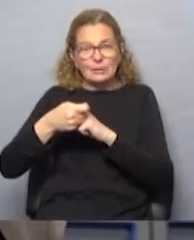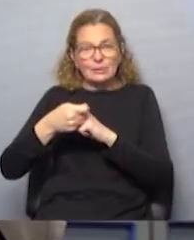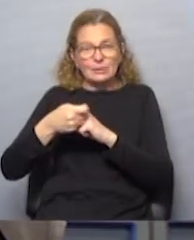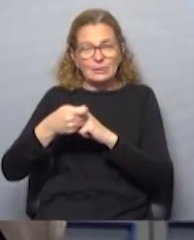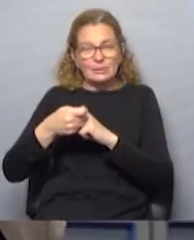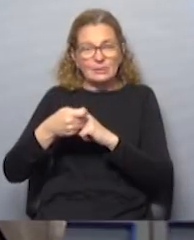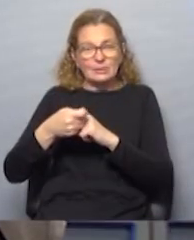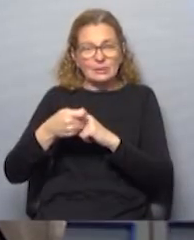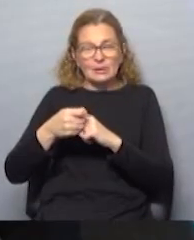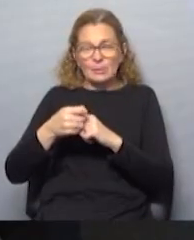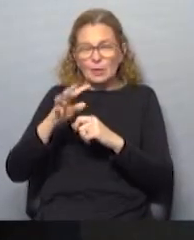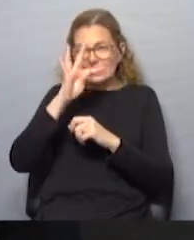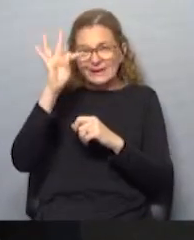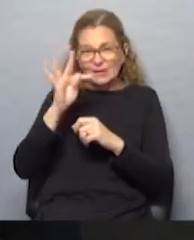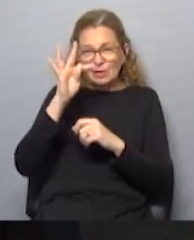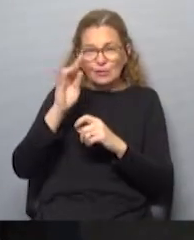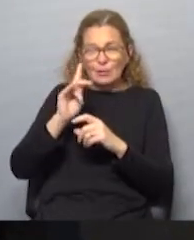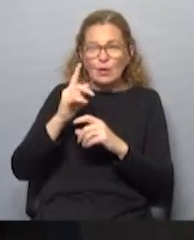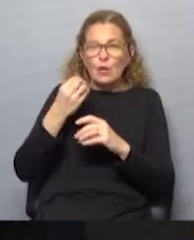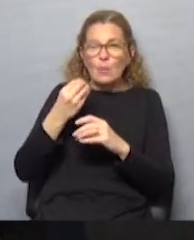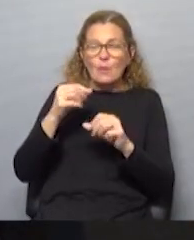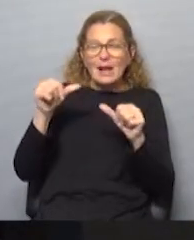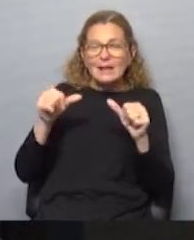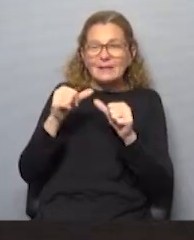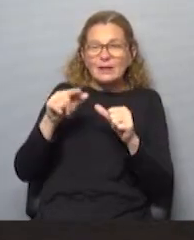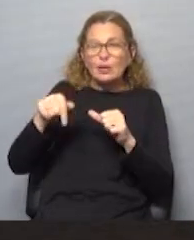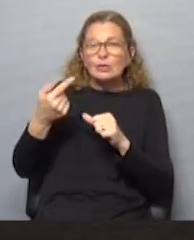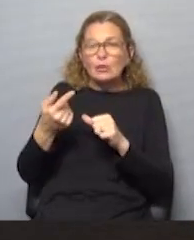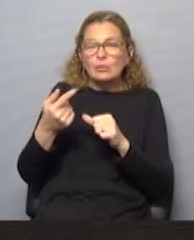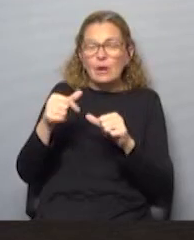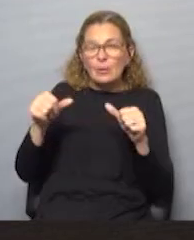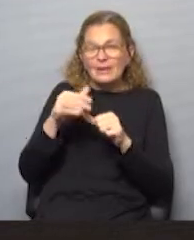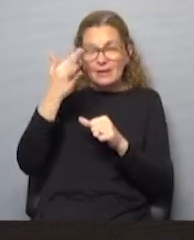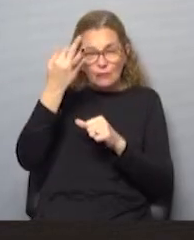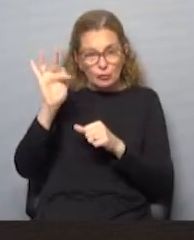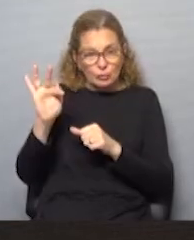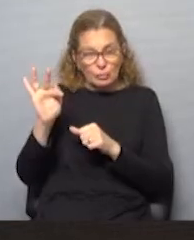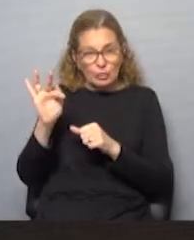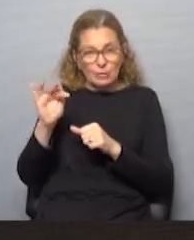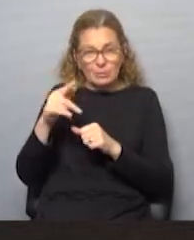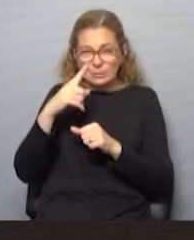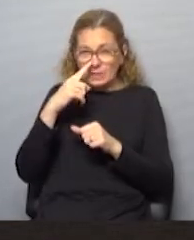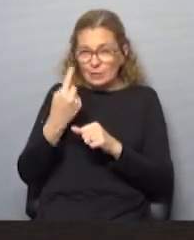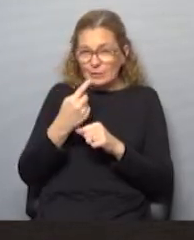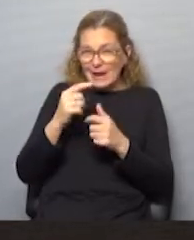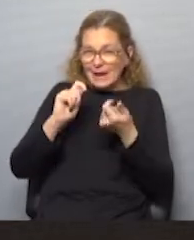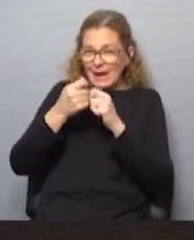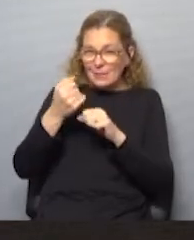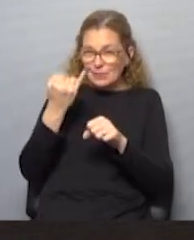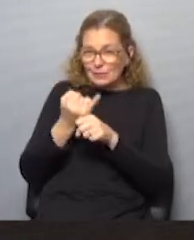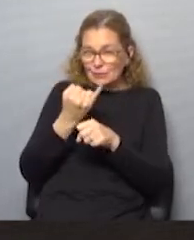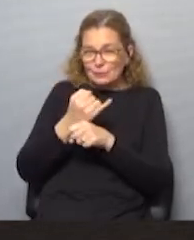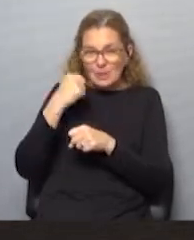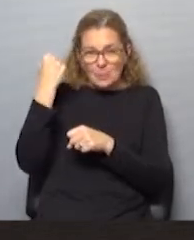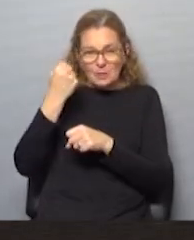reconversión tecnológica no es cómo vas a hacer tela sino que otra cosa voy a hacer en el futuro tener velocidad en la reconversión de la industria y